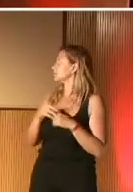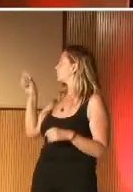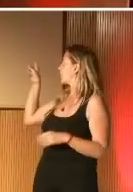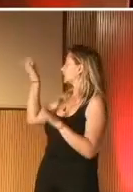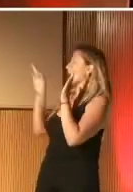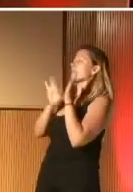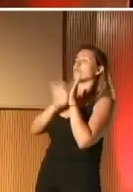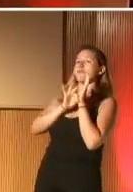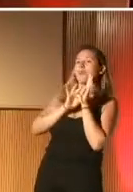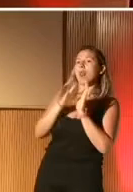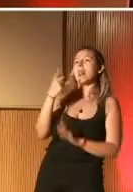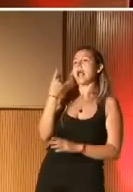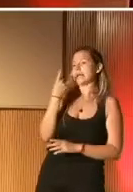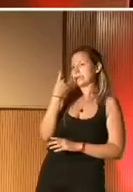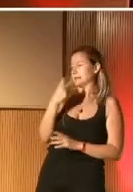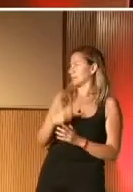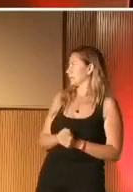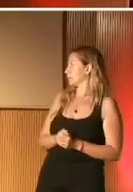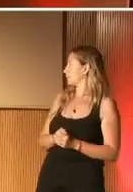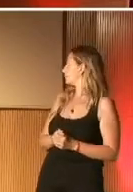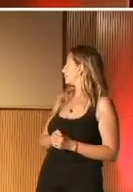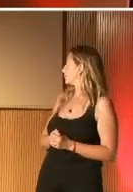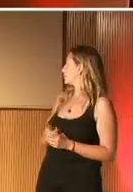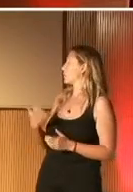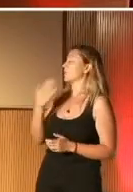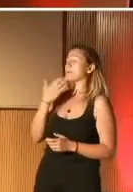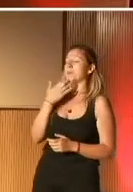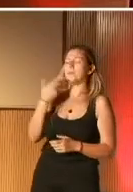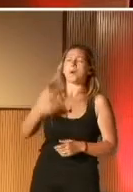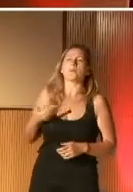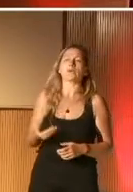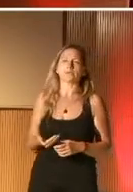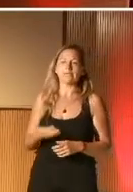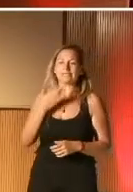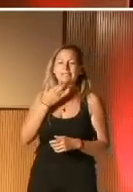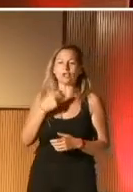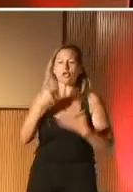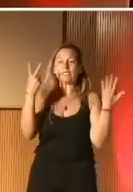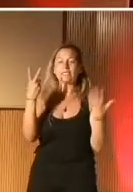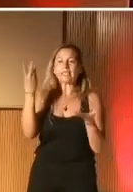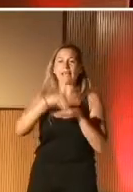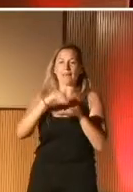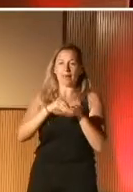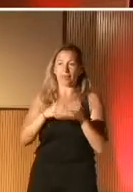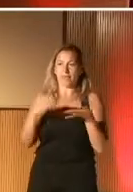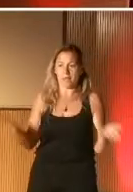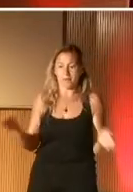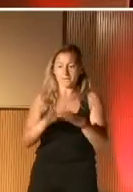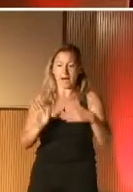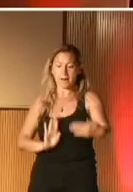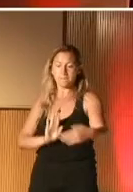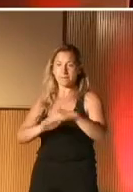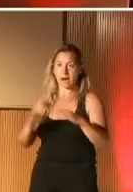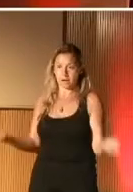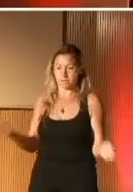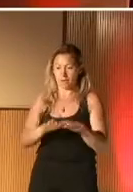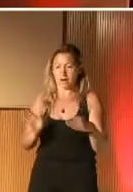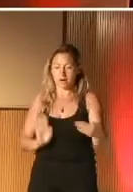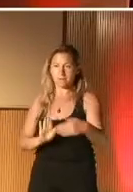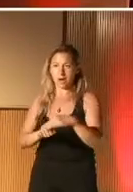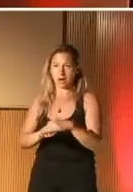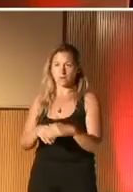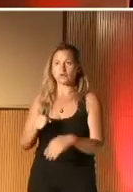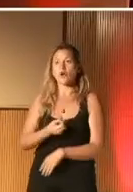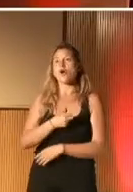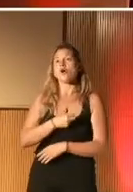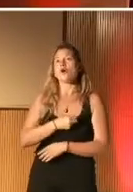formulita de aquí. No viene al cuento de dónde sale. Pero, por ejemplo, lo importante, si lo queremos doblar 7 veces alternando las direcciones, necesitamos